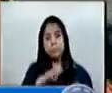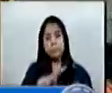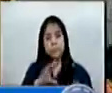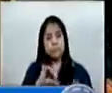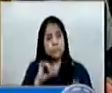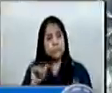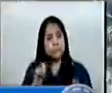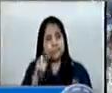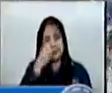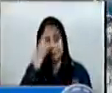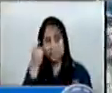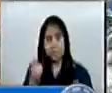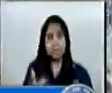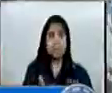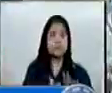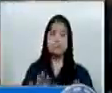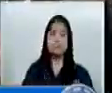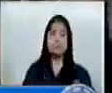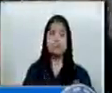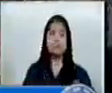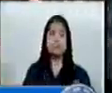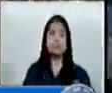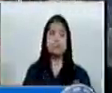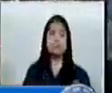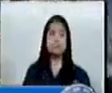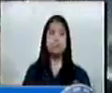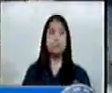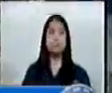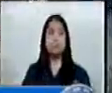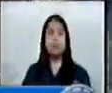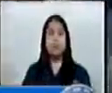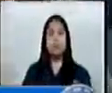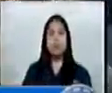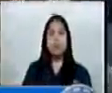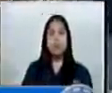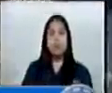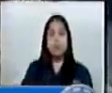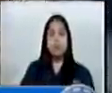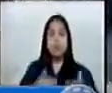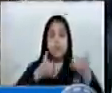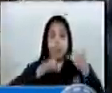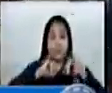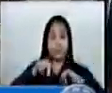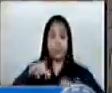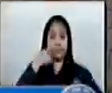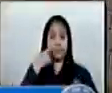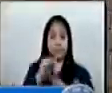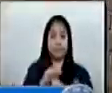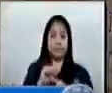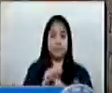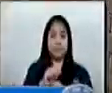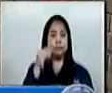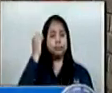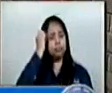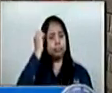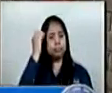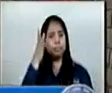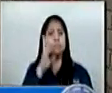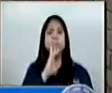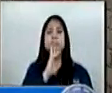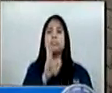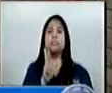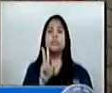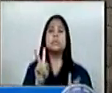los causantes de nuestros desastres, nos ayuden con más recursos para que podamos controlar desde un incendio forestal hasta